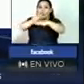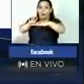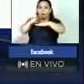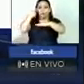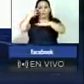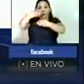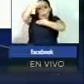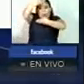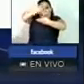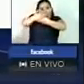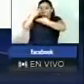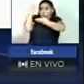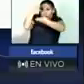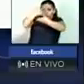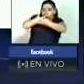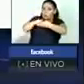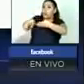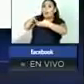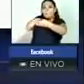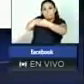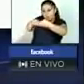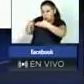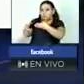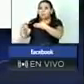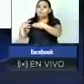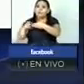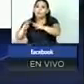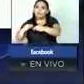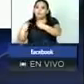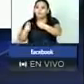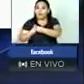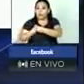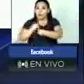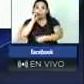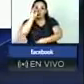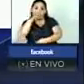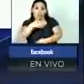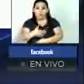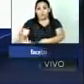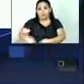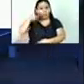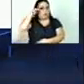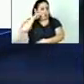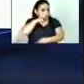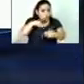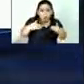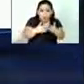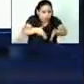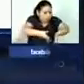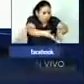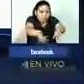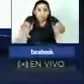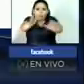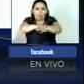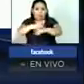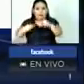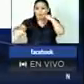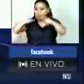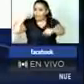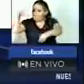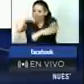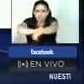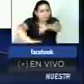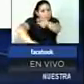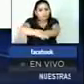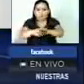en lo oscuro, con sus amigos de la otra pandilla. El mandatario agregó, en la calle seguimos capturando a todos los cabecillas de las tres